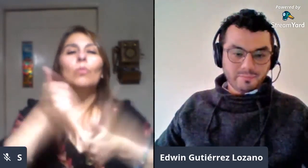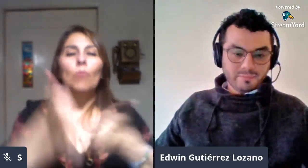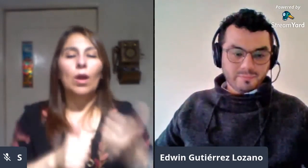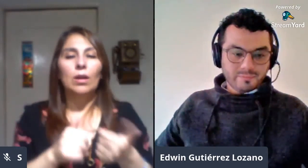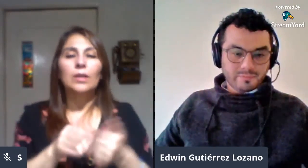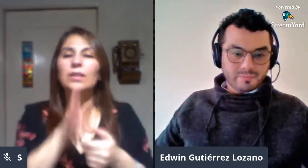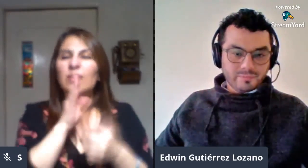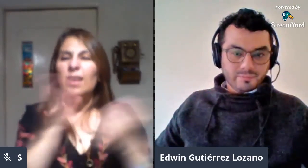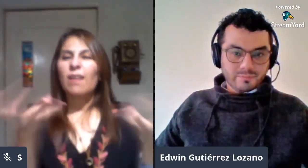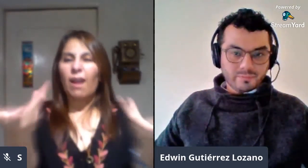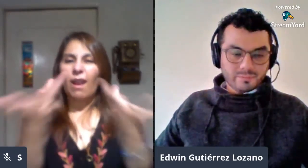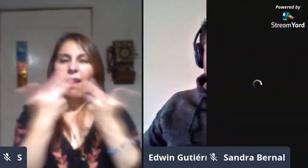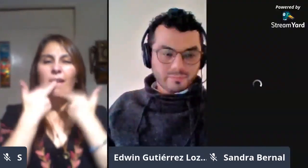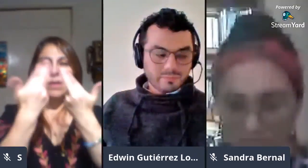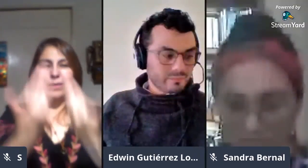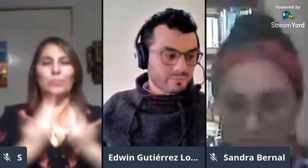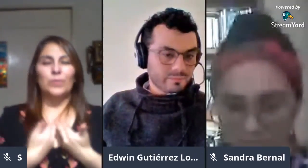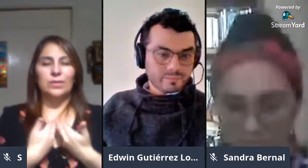contestar.